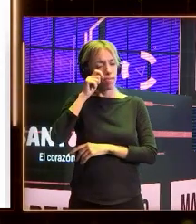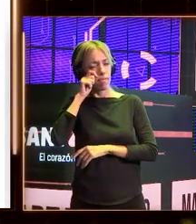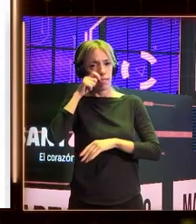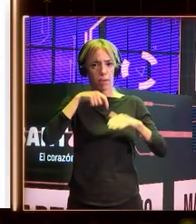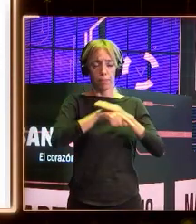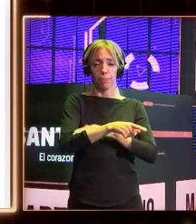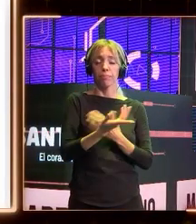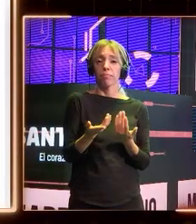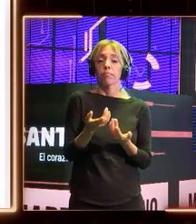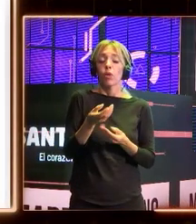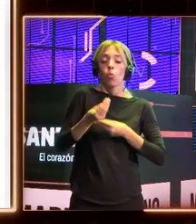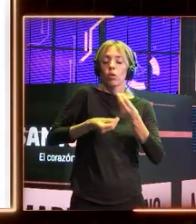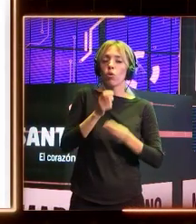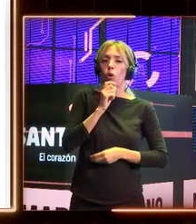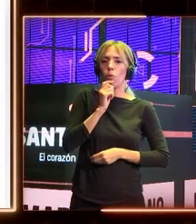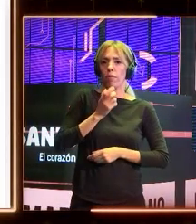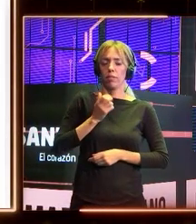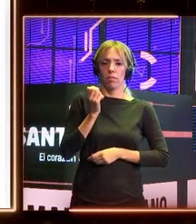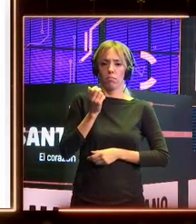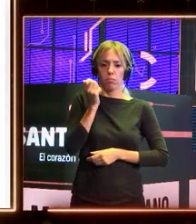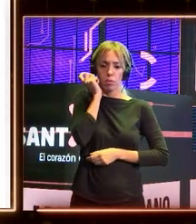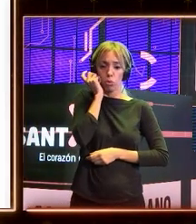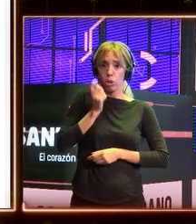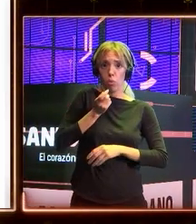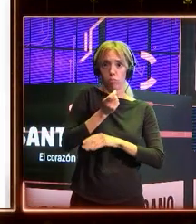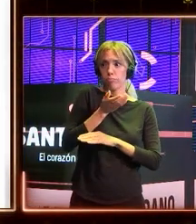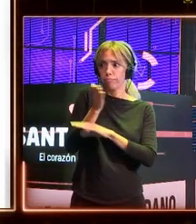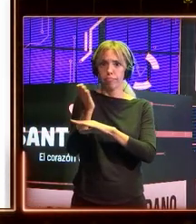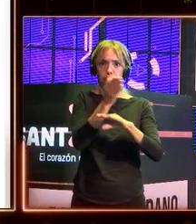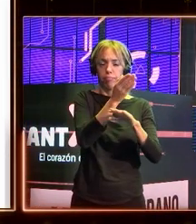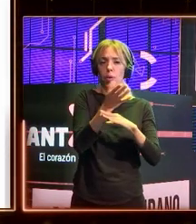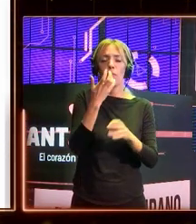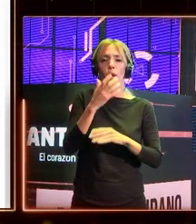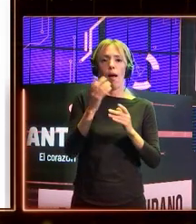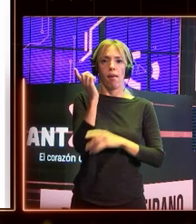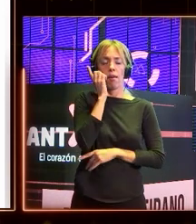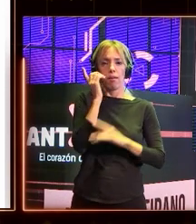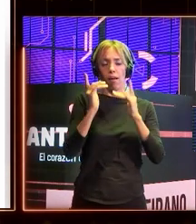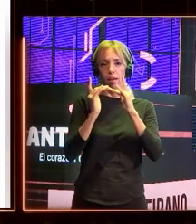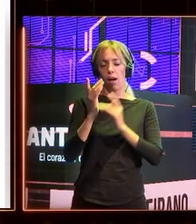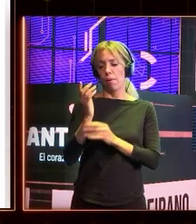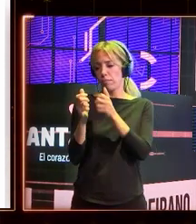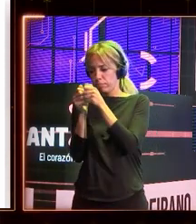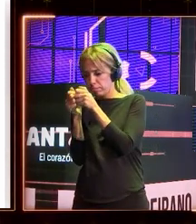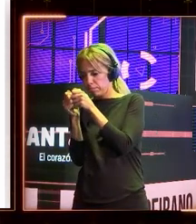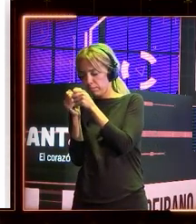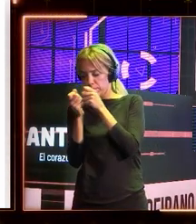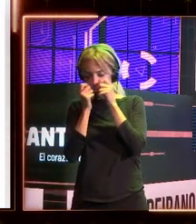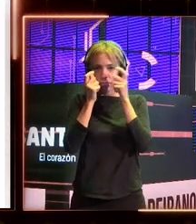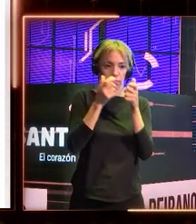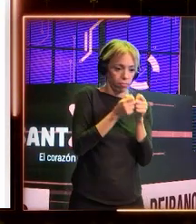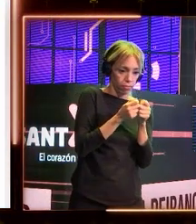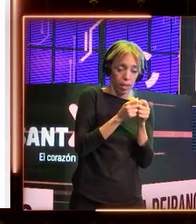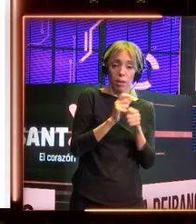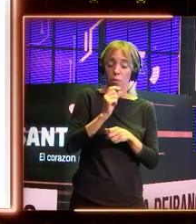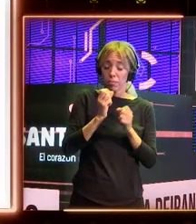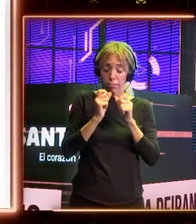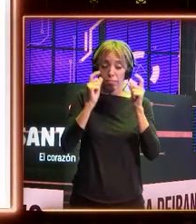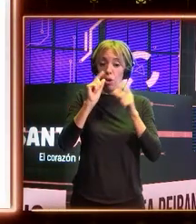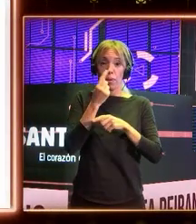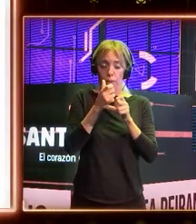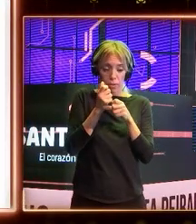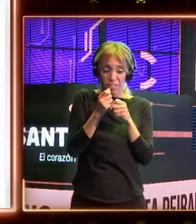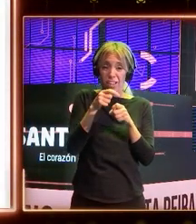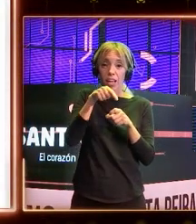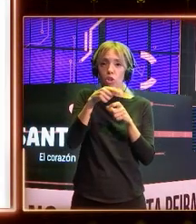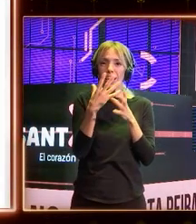Los usamos a través de dispositivos que llevamos con nosotros a todas partes. Nos vamos a la cama con ellos, nos levantamos con ellos. Es lo primero que miramos nada más despertar y están